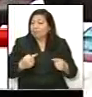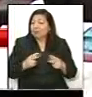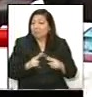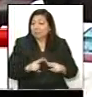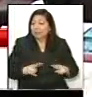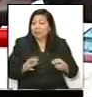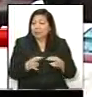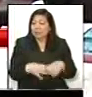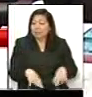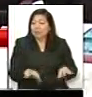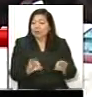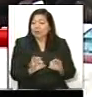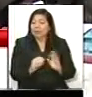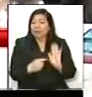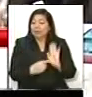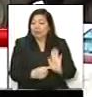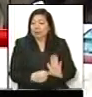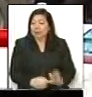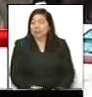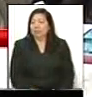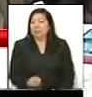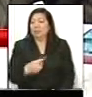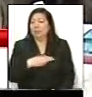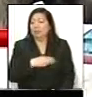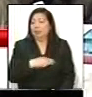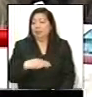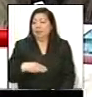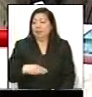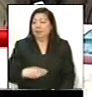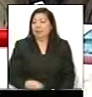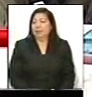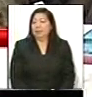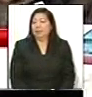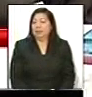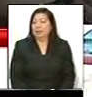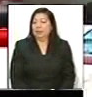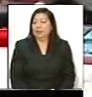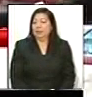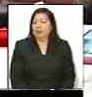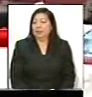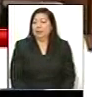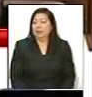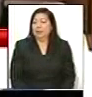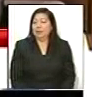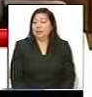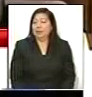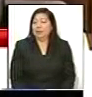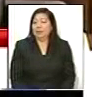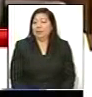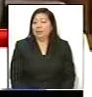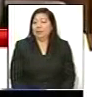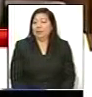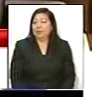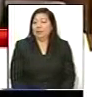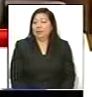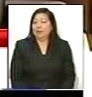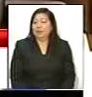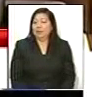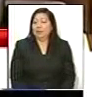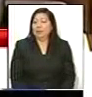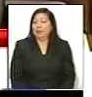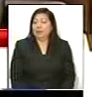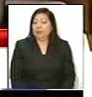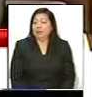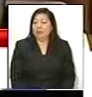valiosa e importante la presencia del Premier en esta comisión. Gracias, presidenta. Gracias. No estando clara la votación y habiendo un pedido de votación,